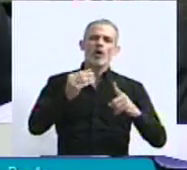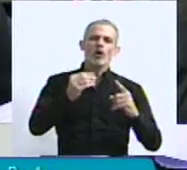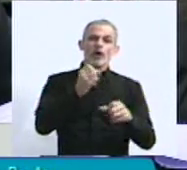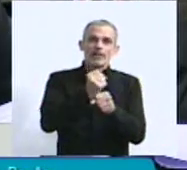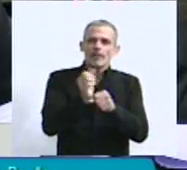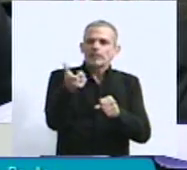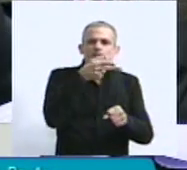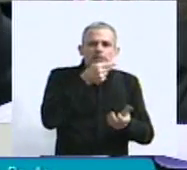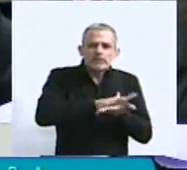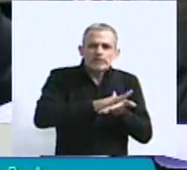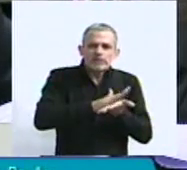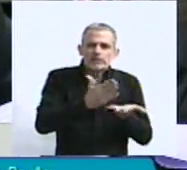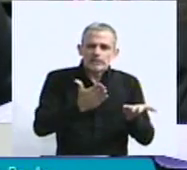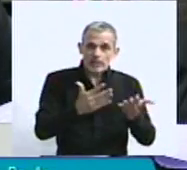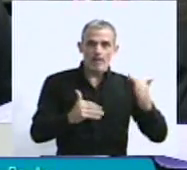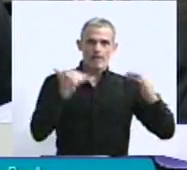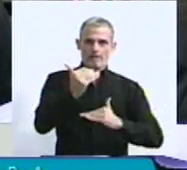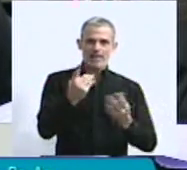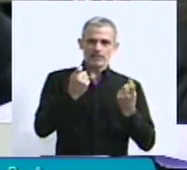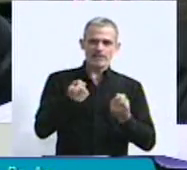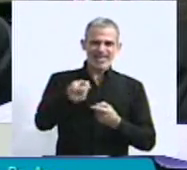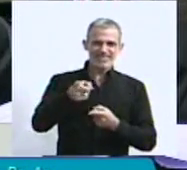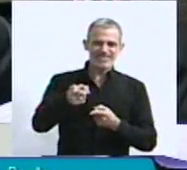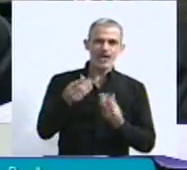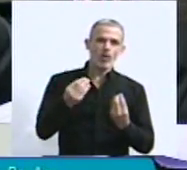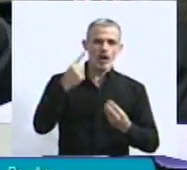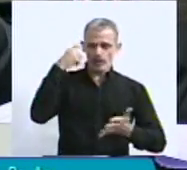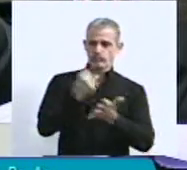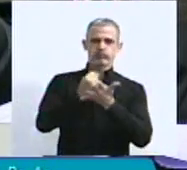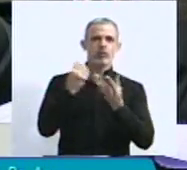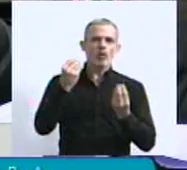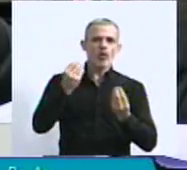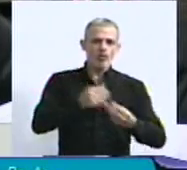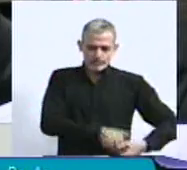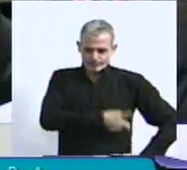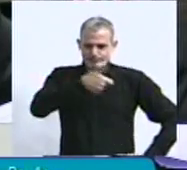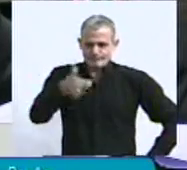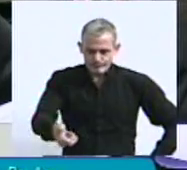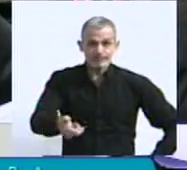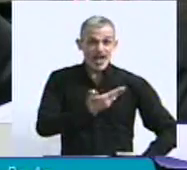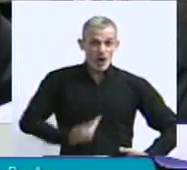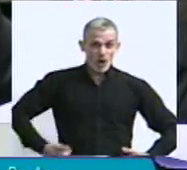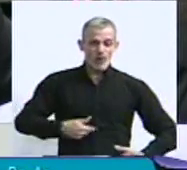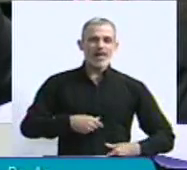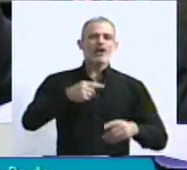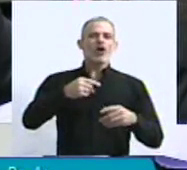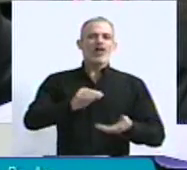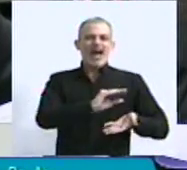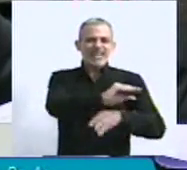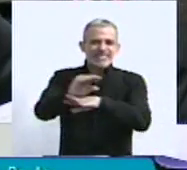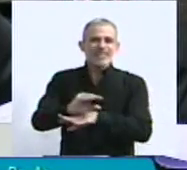de desempleo y que mayor reparación gozaban, el impacto, la erogación o la inversión pública de la asignación por